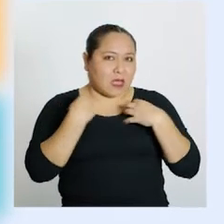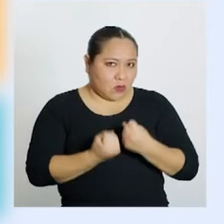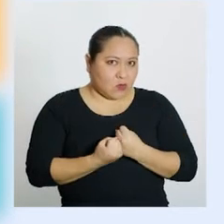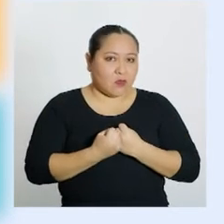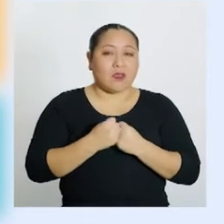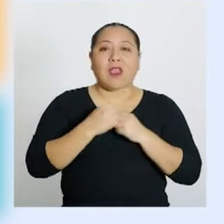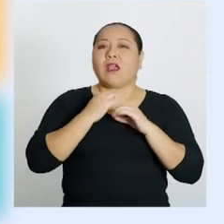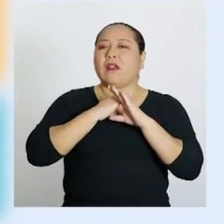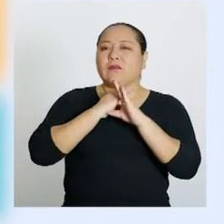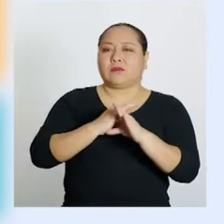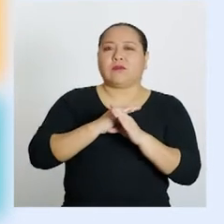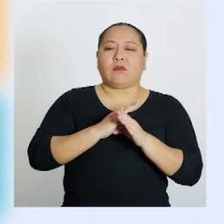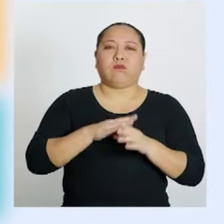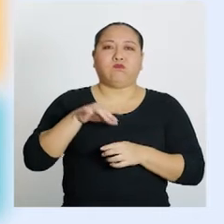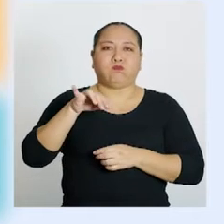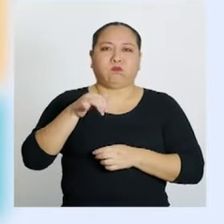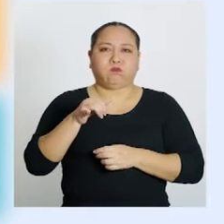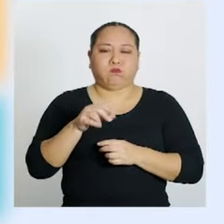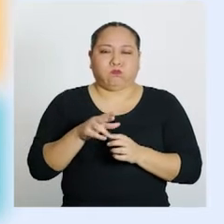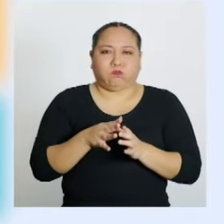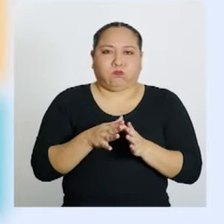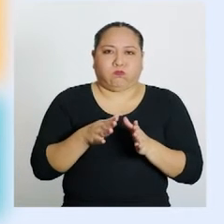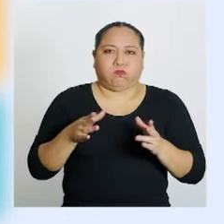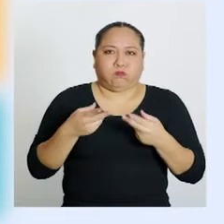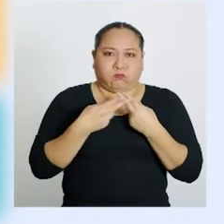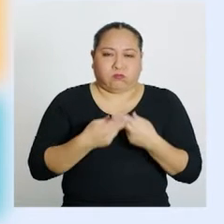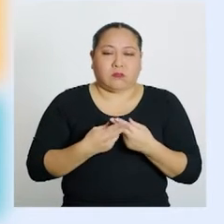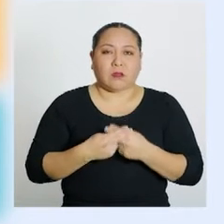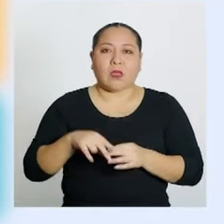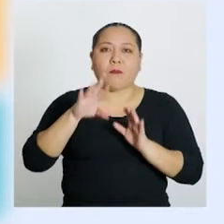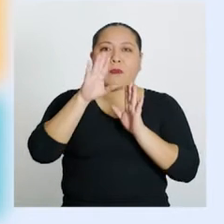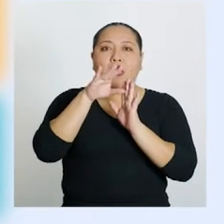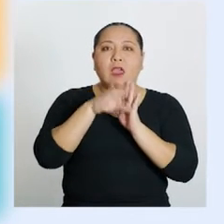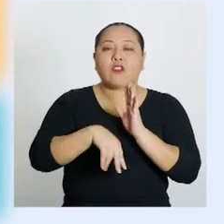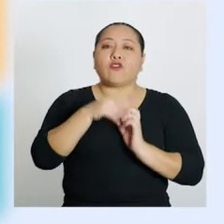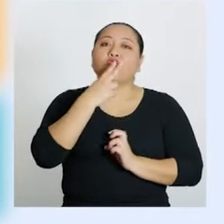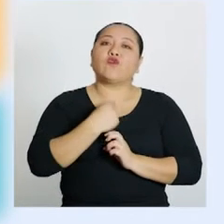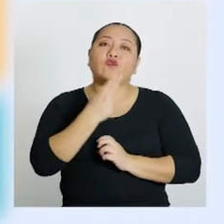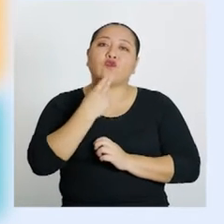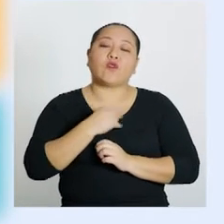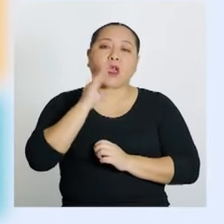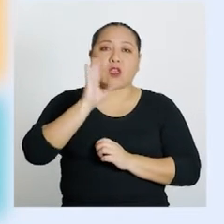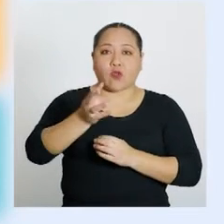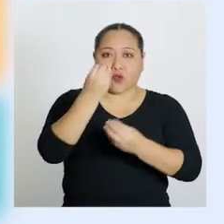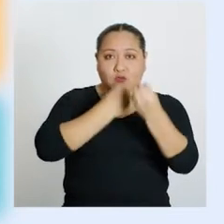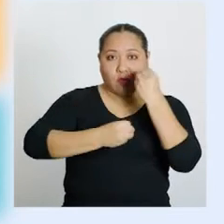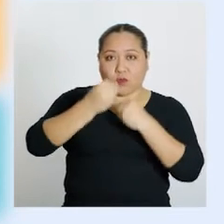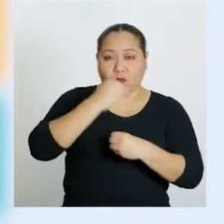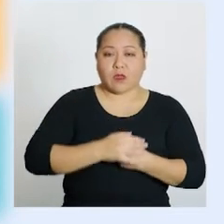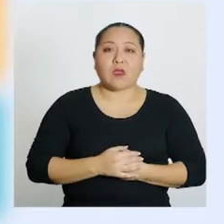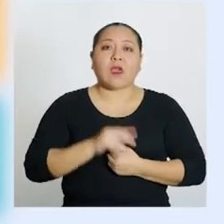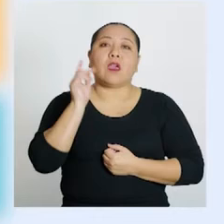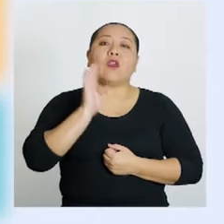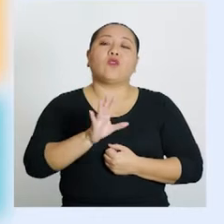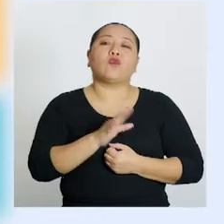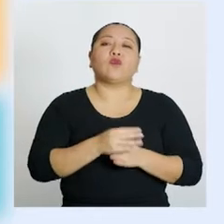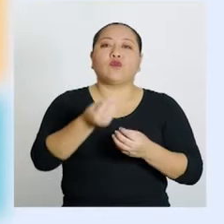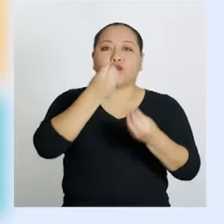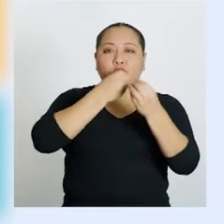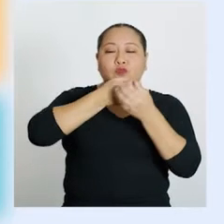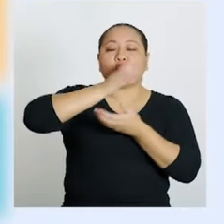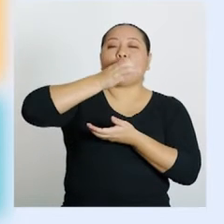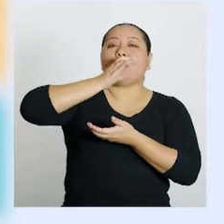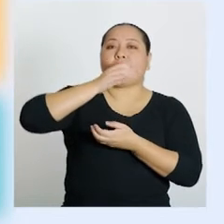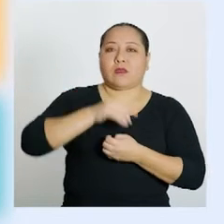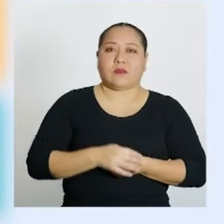y evita el sobrepeso disminuyendo el consumo de azúcares en tus comidas y